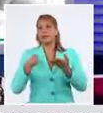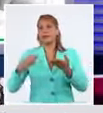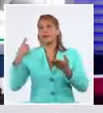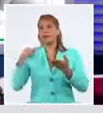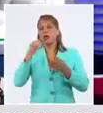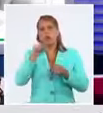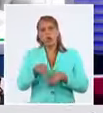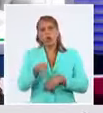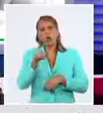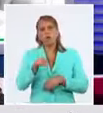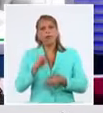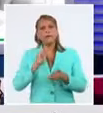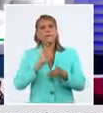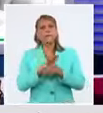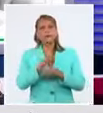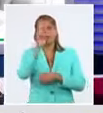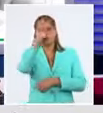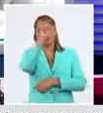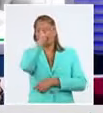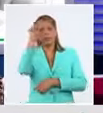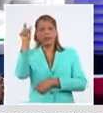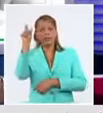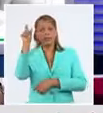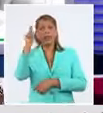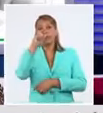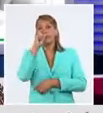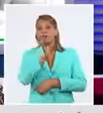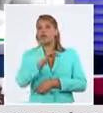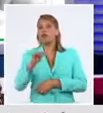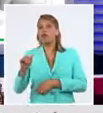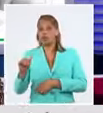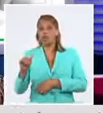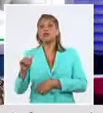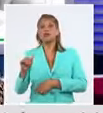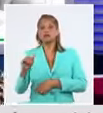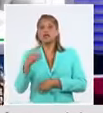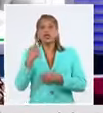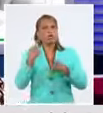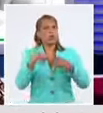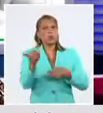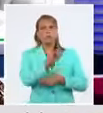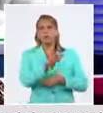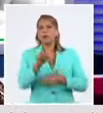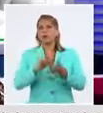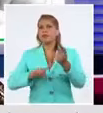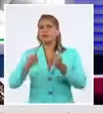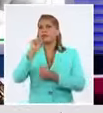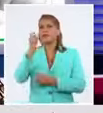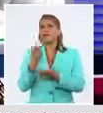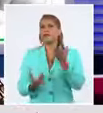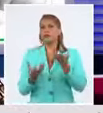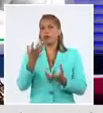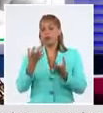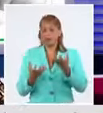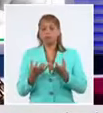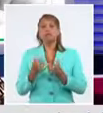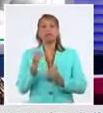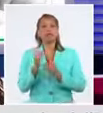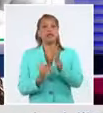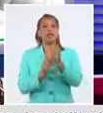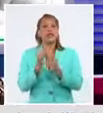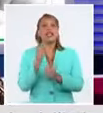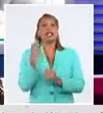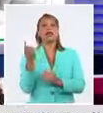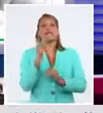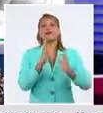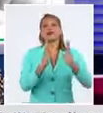inicia en el Hospital Juan Manuel Márquez y también tiene una extensión en Cienfuegos a medida que avance también la fase 1-2